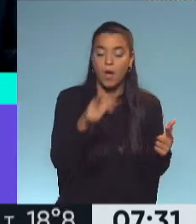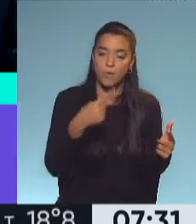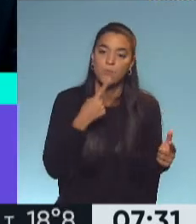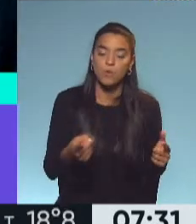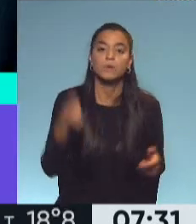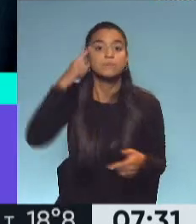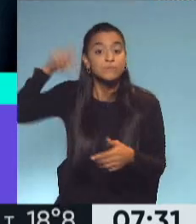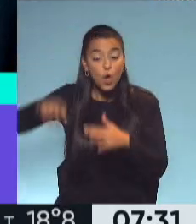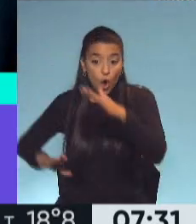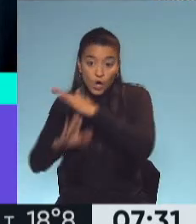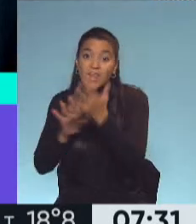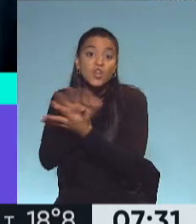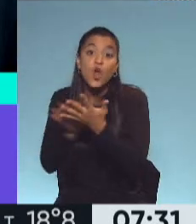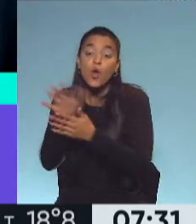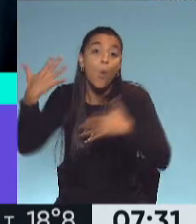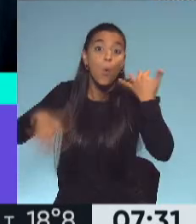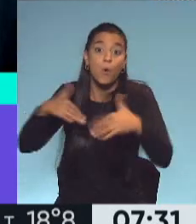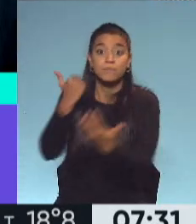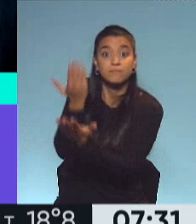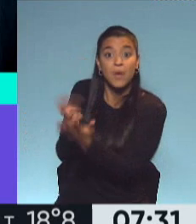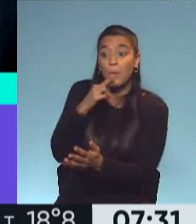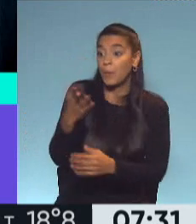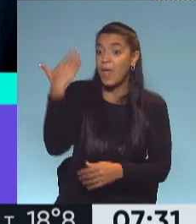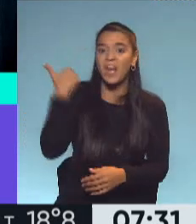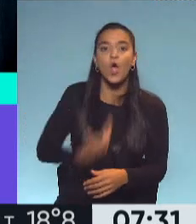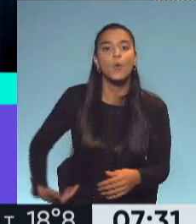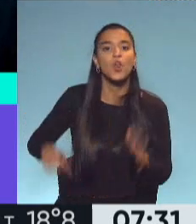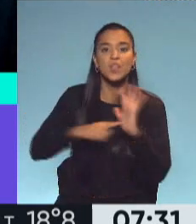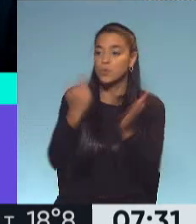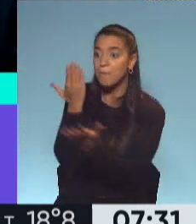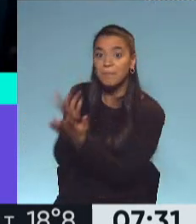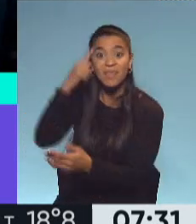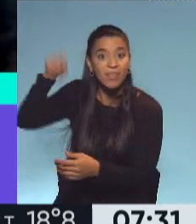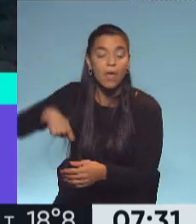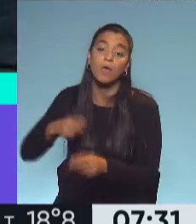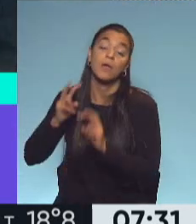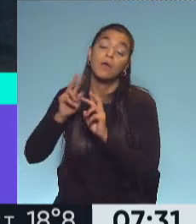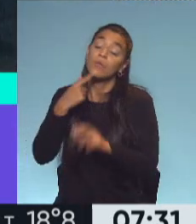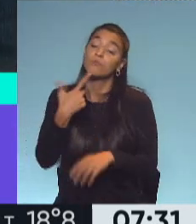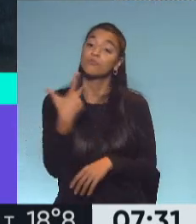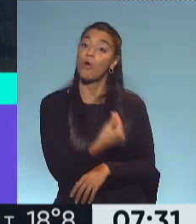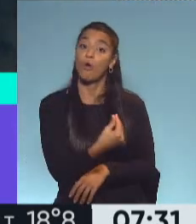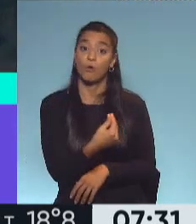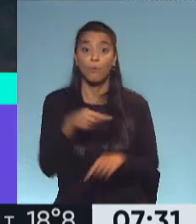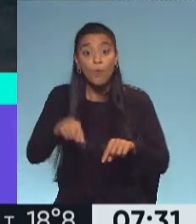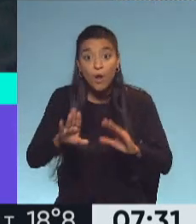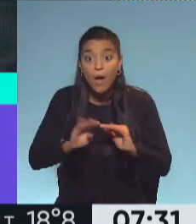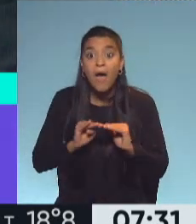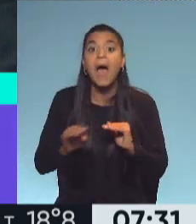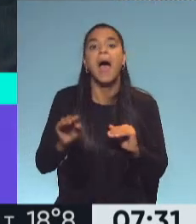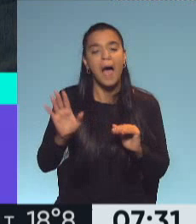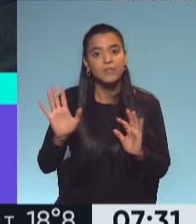resolver el planteo con urgencia que hizo el viernes el gobierno de la ciudad, tácitamente, y por lo menos por ahora,